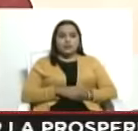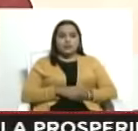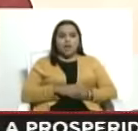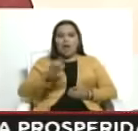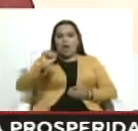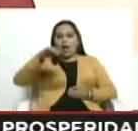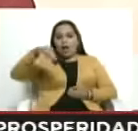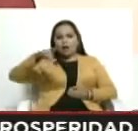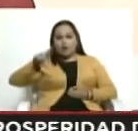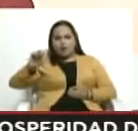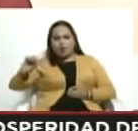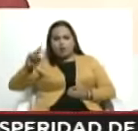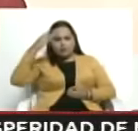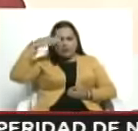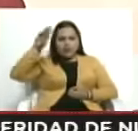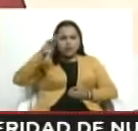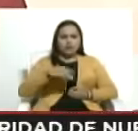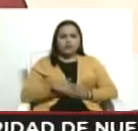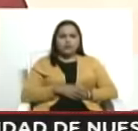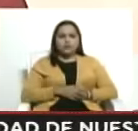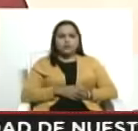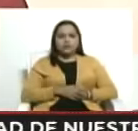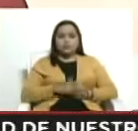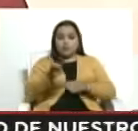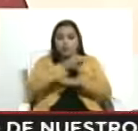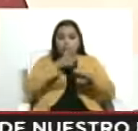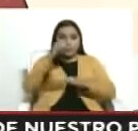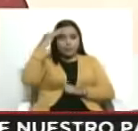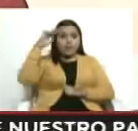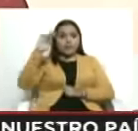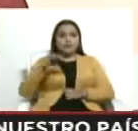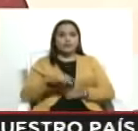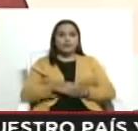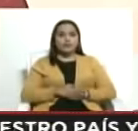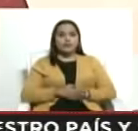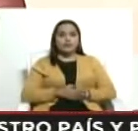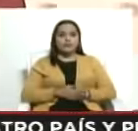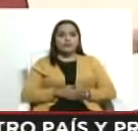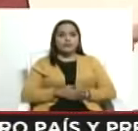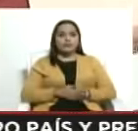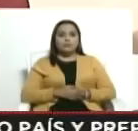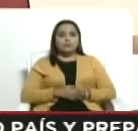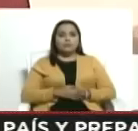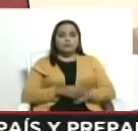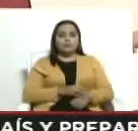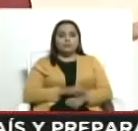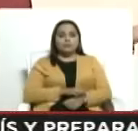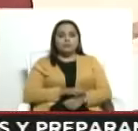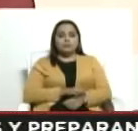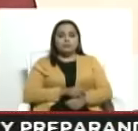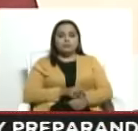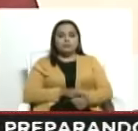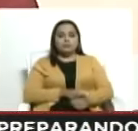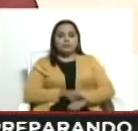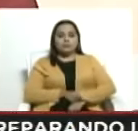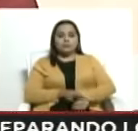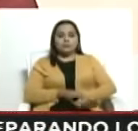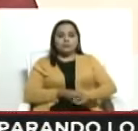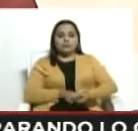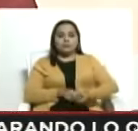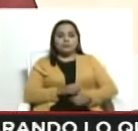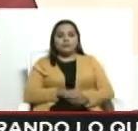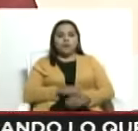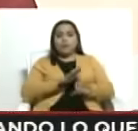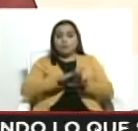y el gobierno de México. porque no solo fue el 11 de abril